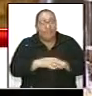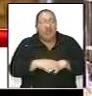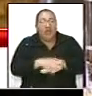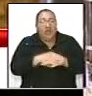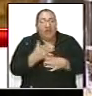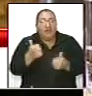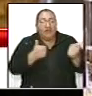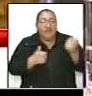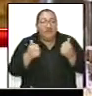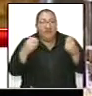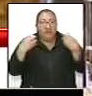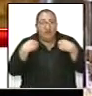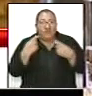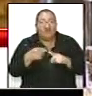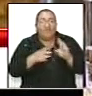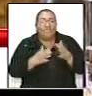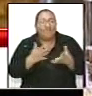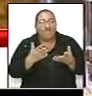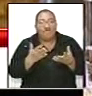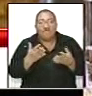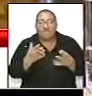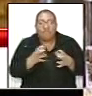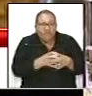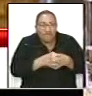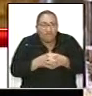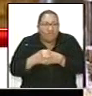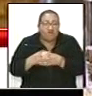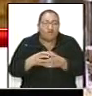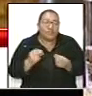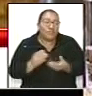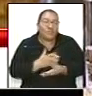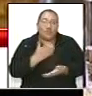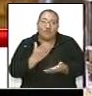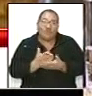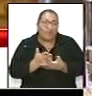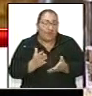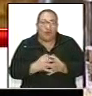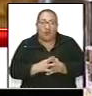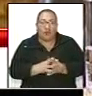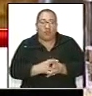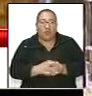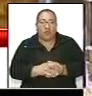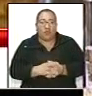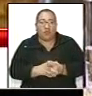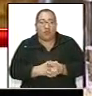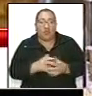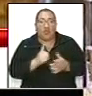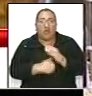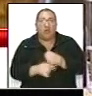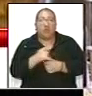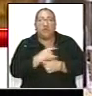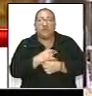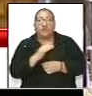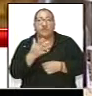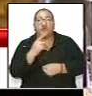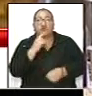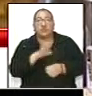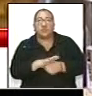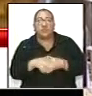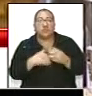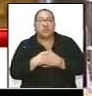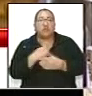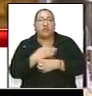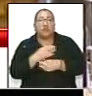administrativa, que en muchos casos es fragmentada, lo cual genera mucha ineficacia, ineficiencia. No hay un adecuado cumplimiento de los